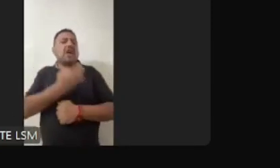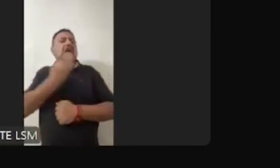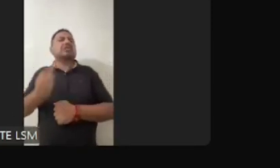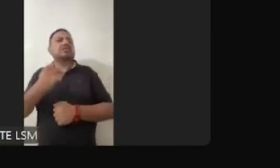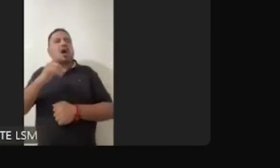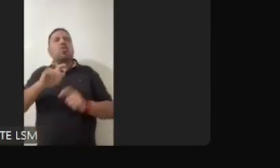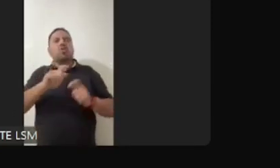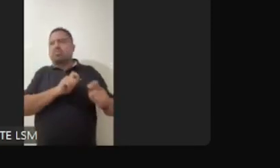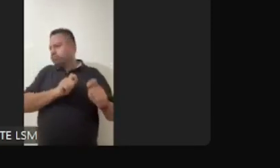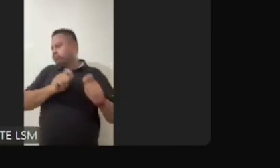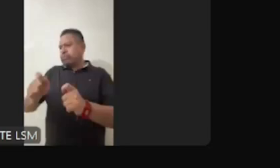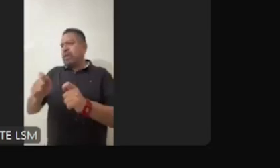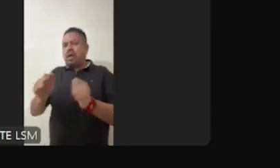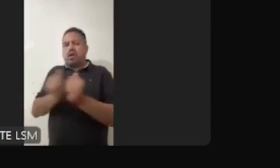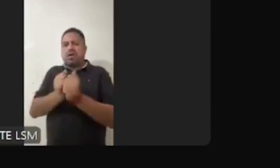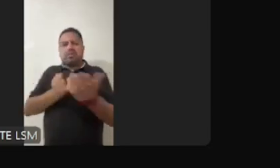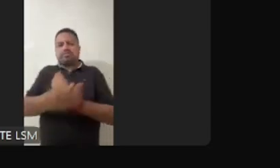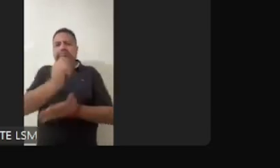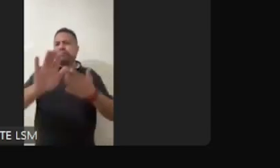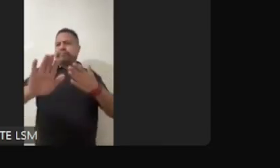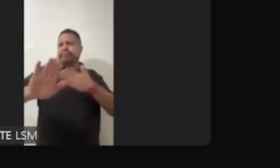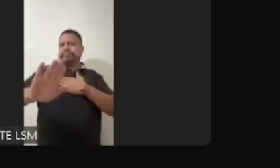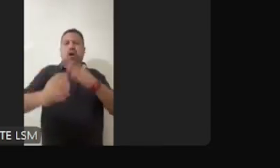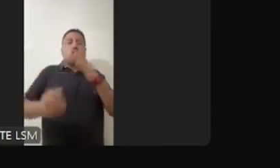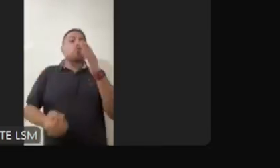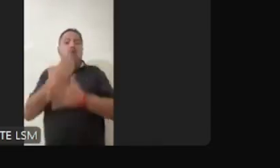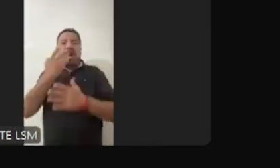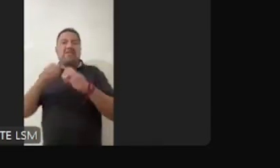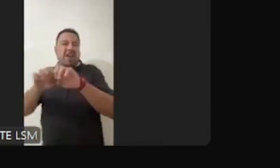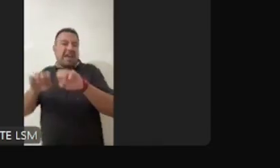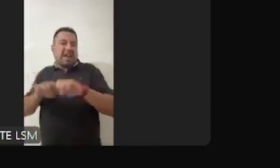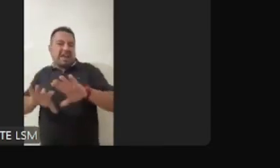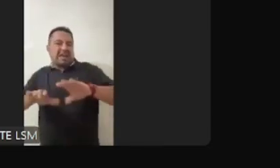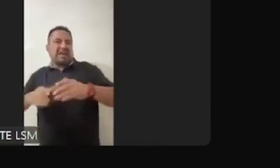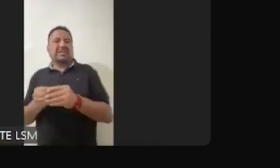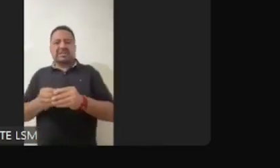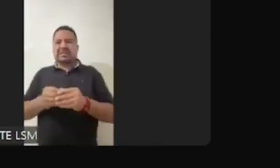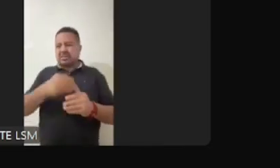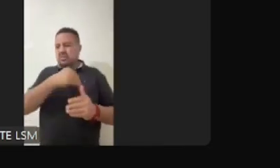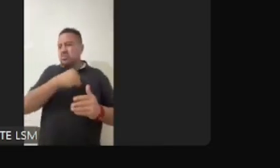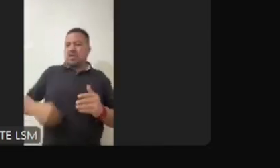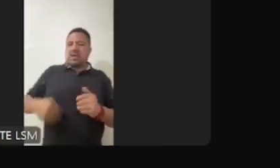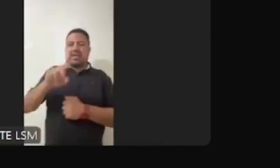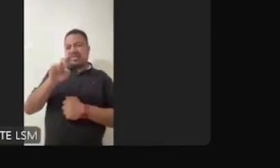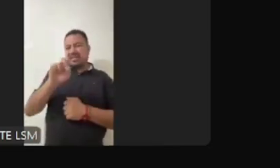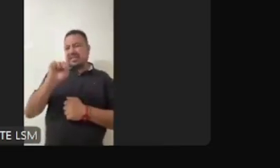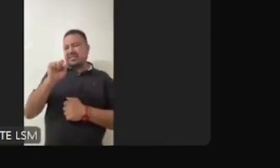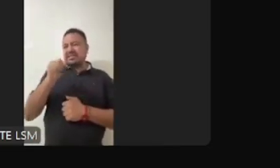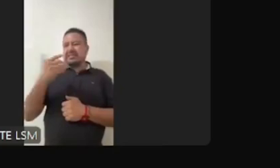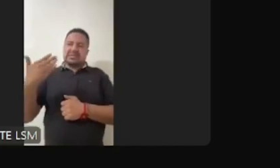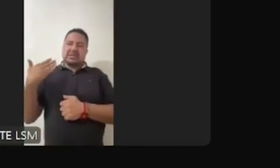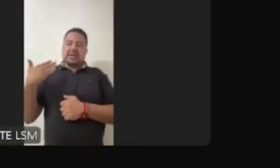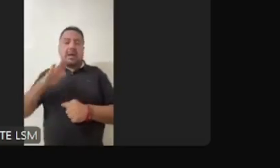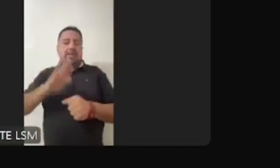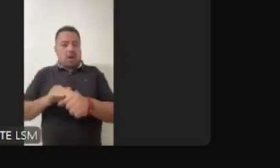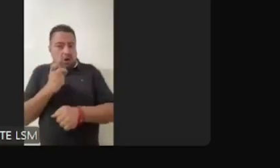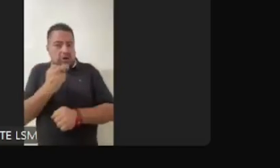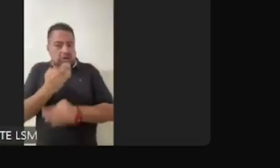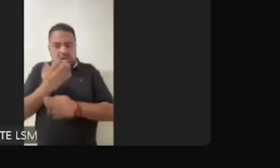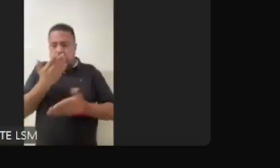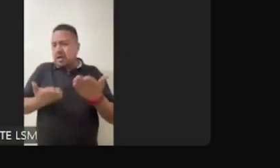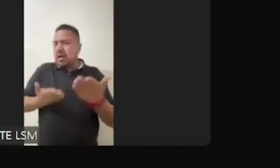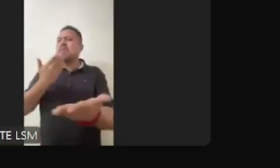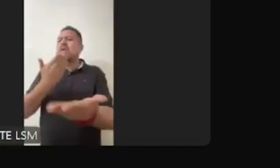designados Y ante la toma de protesta de la nueva integración del cabido Cabildo de 30 de septiembre por ello se propone